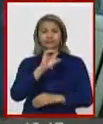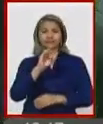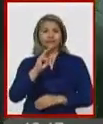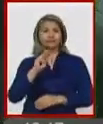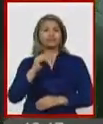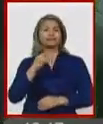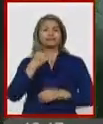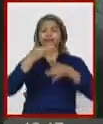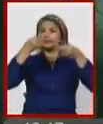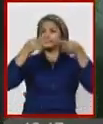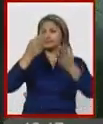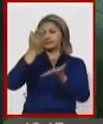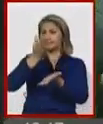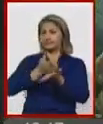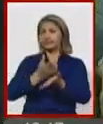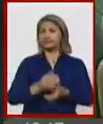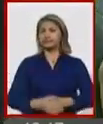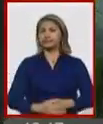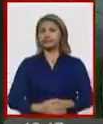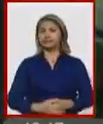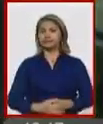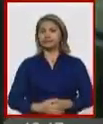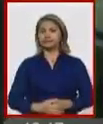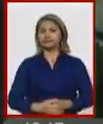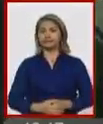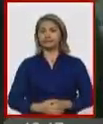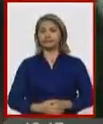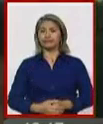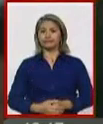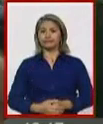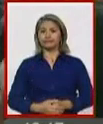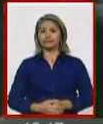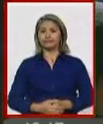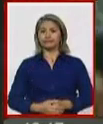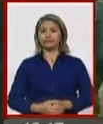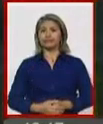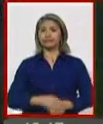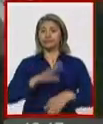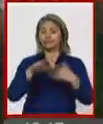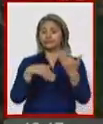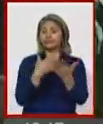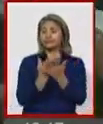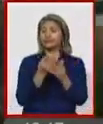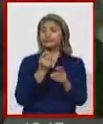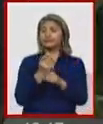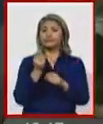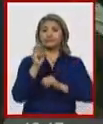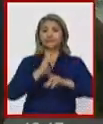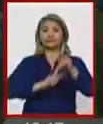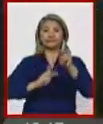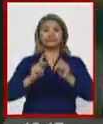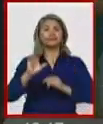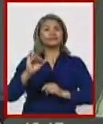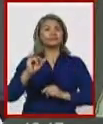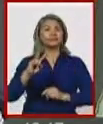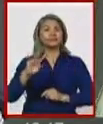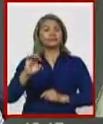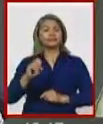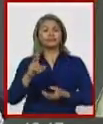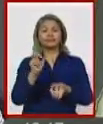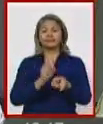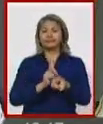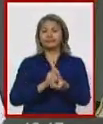decida para frenar esta situación no respondían digamos hay que agregar todo porque todo nos afecta tanto a ciudadanos civiles